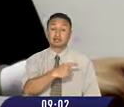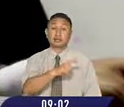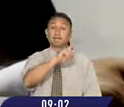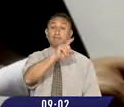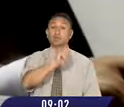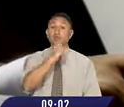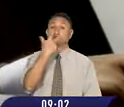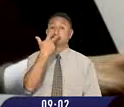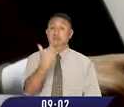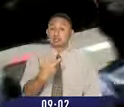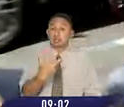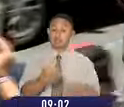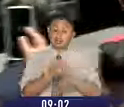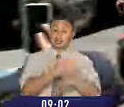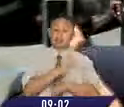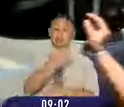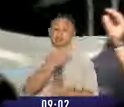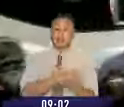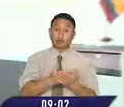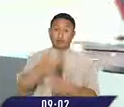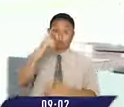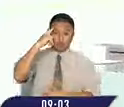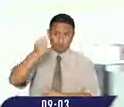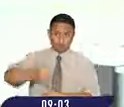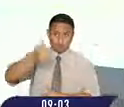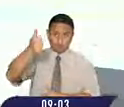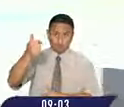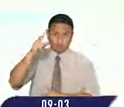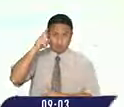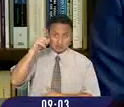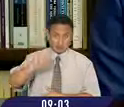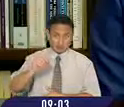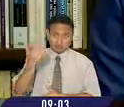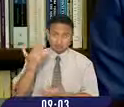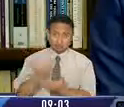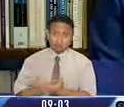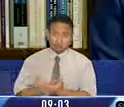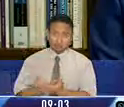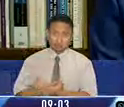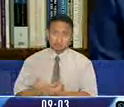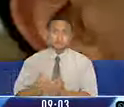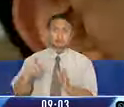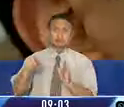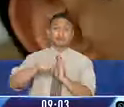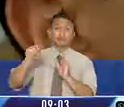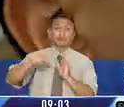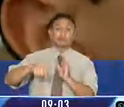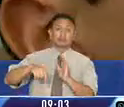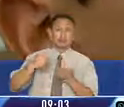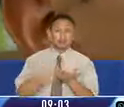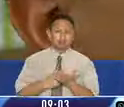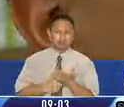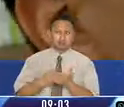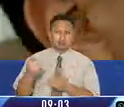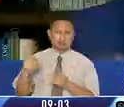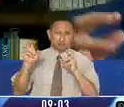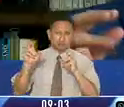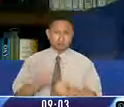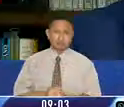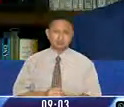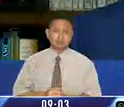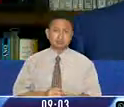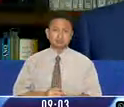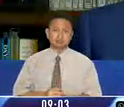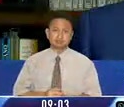del referéndum propuesto por el gobierno de Guillermo Lasso. Constitucionalistas analizan su contenido. ¿Cuál